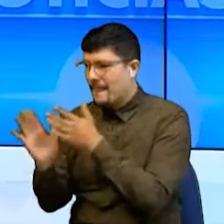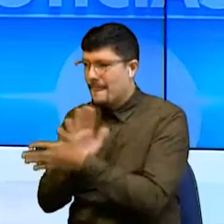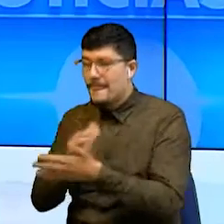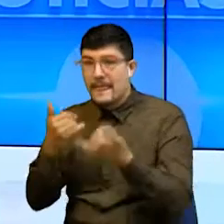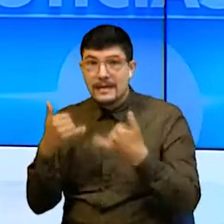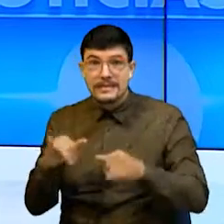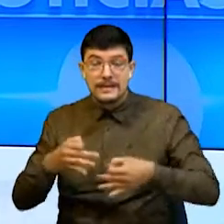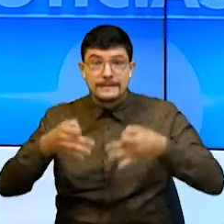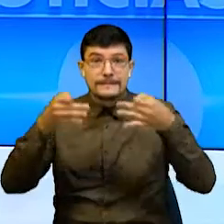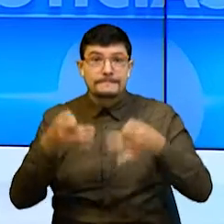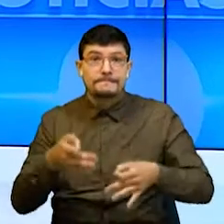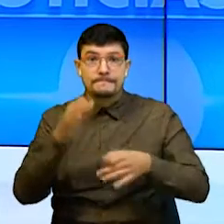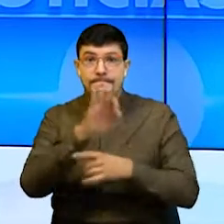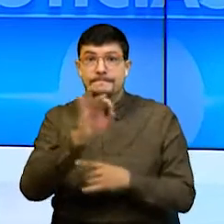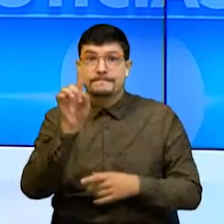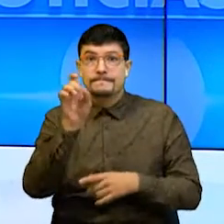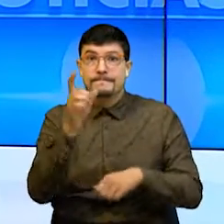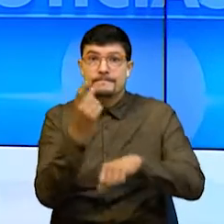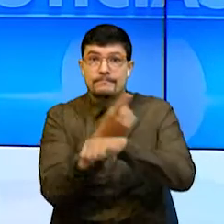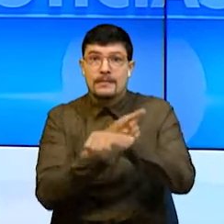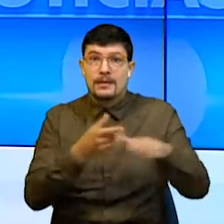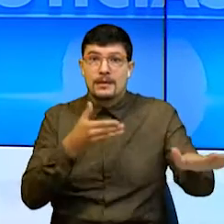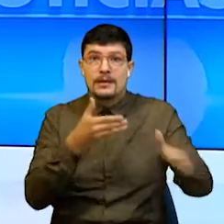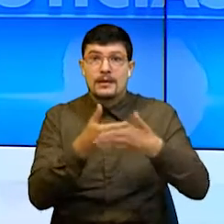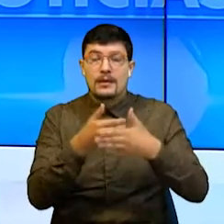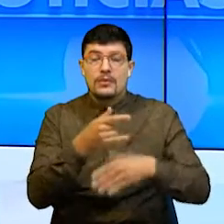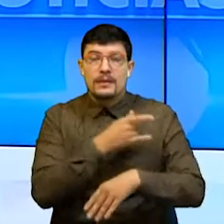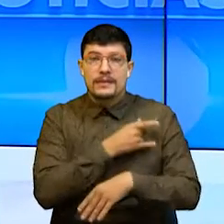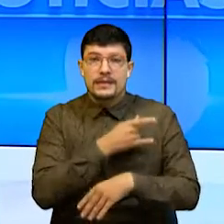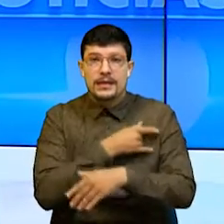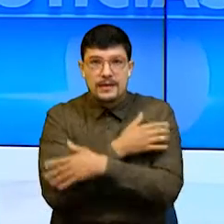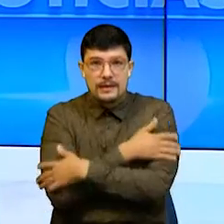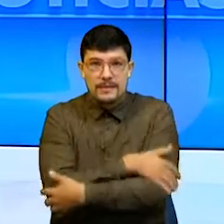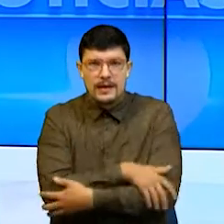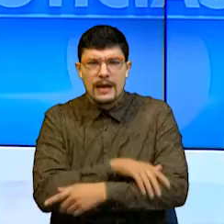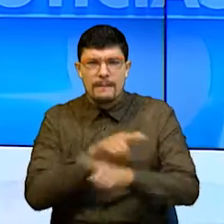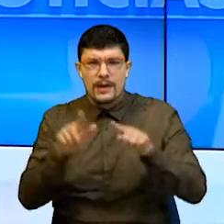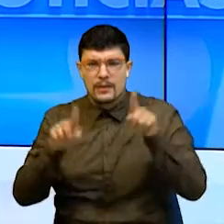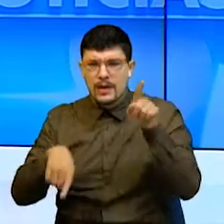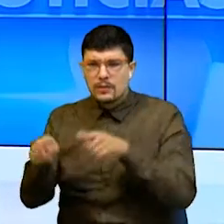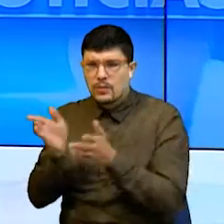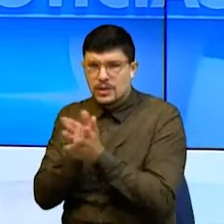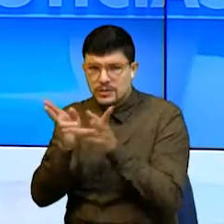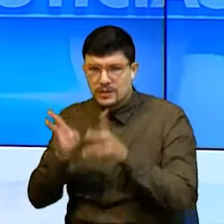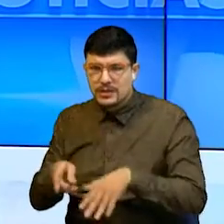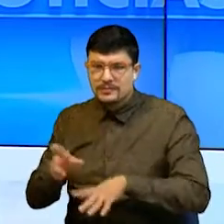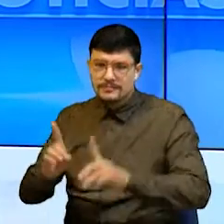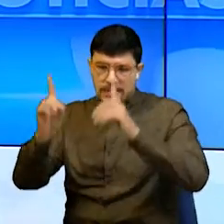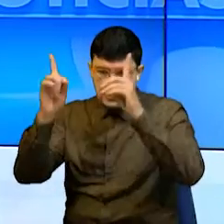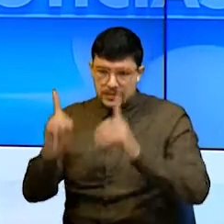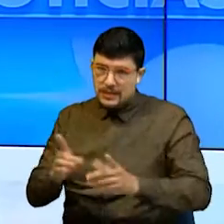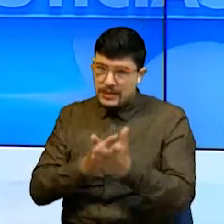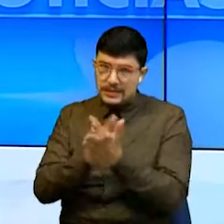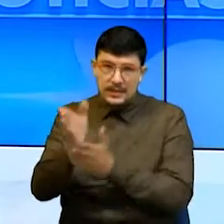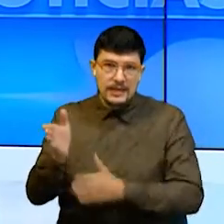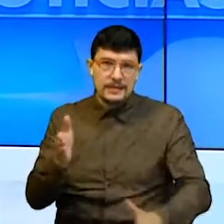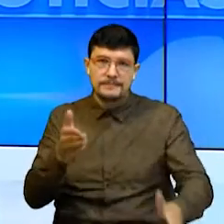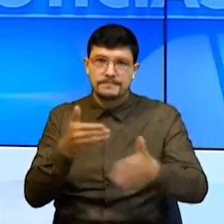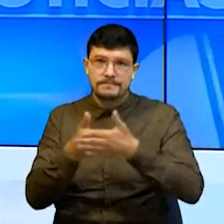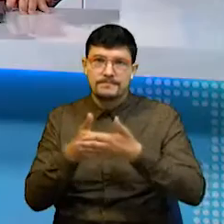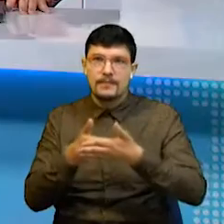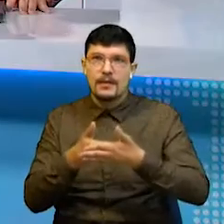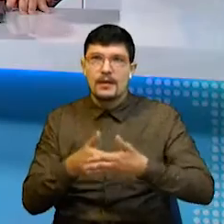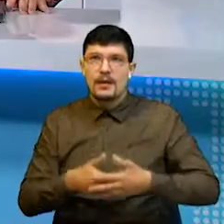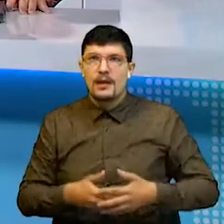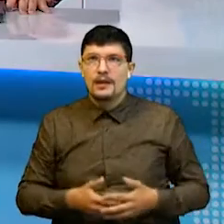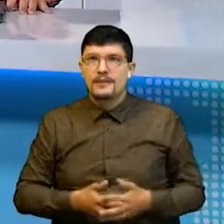y se cumplieron ya 36 horas de cierre de la sede de la Universidad de Pamplona, pero algunos de los manifestantes decidieron permanecer con la